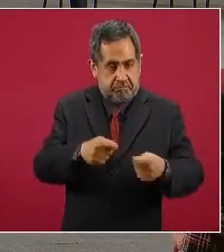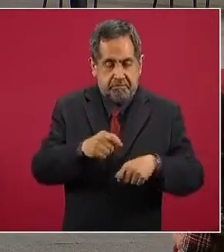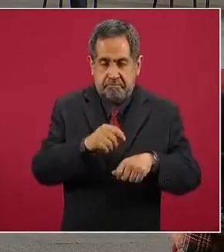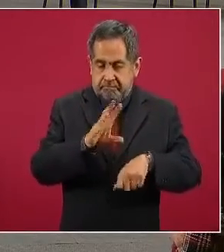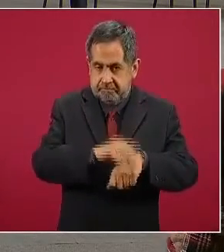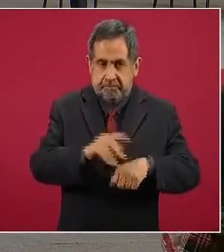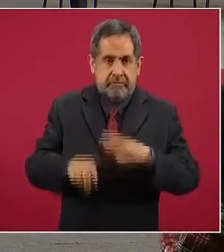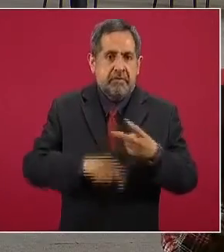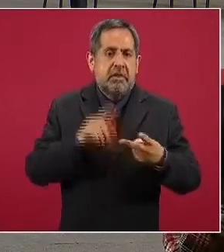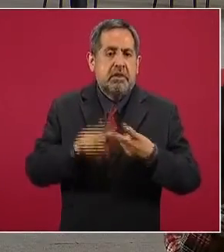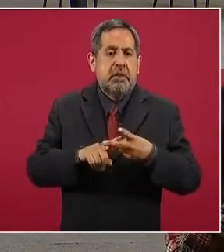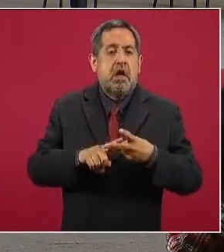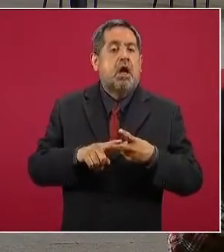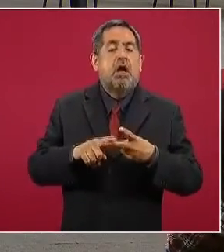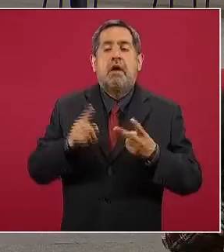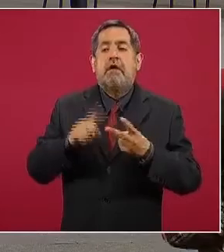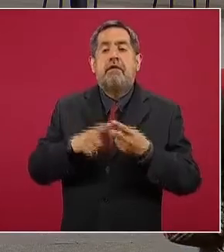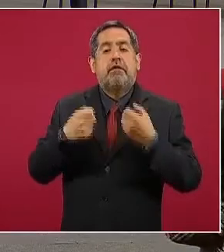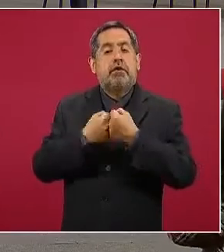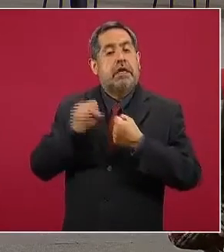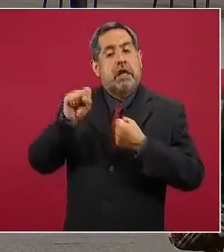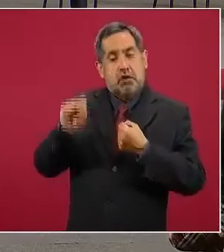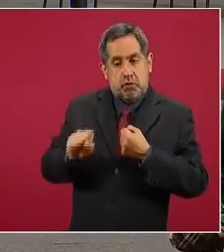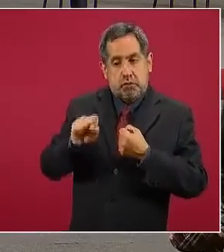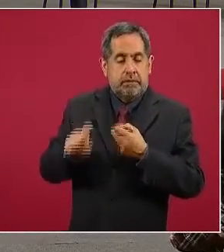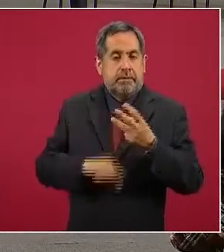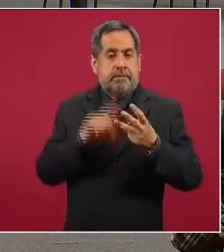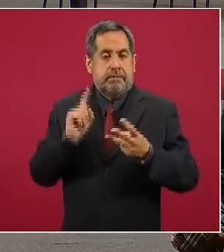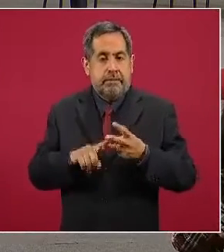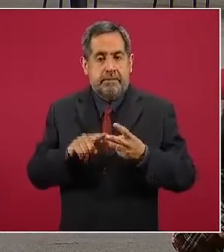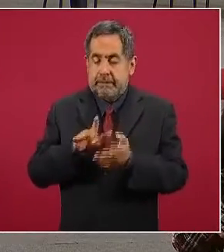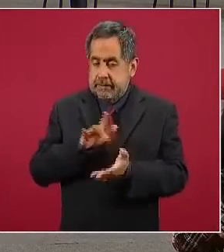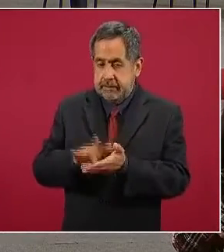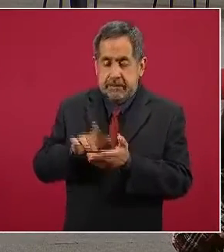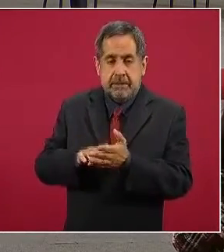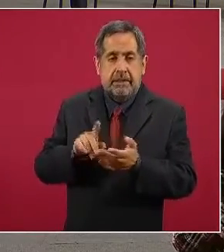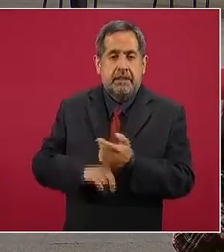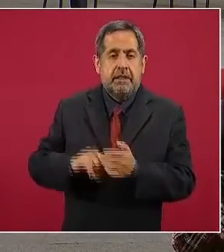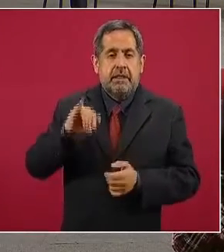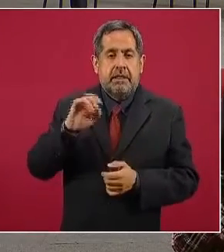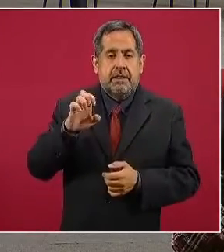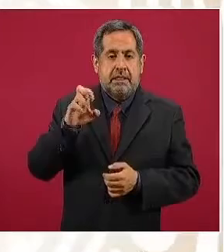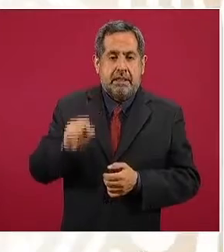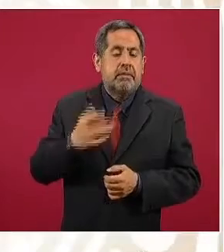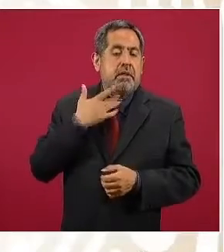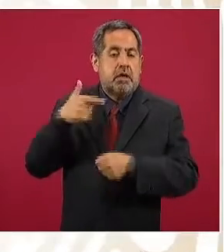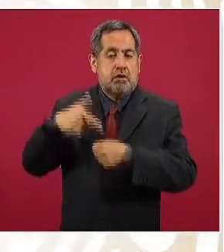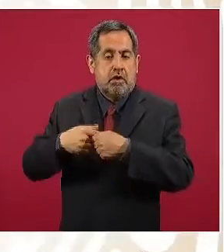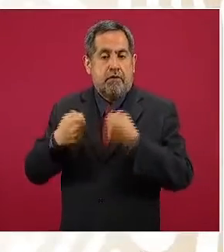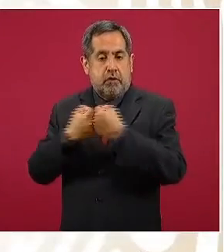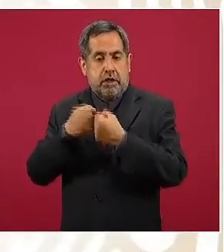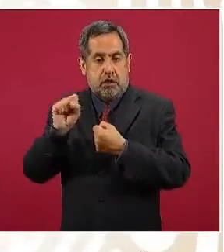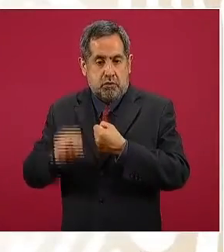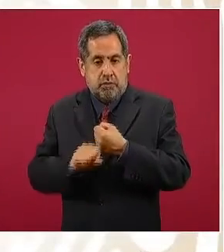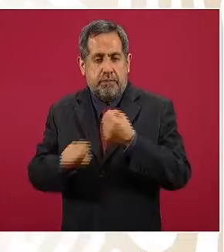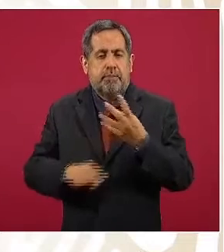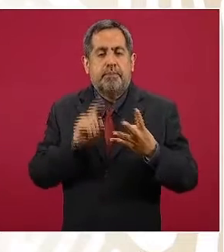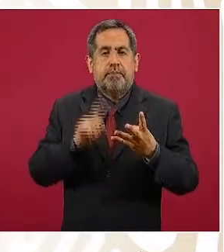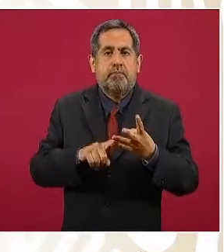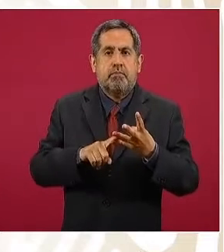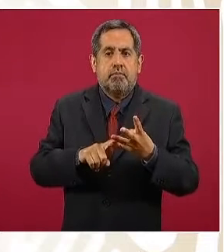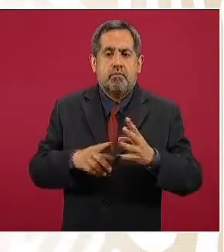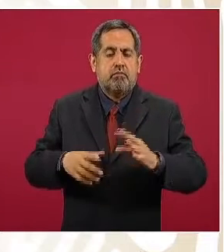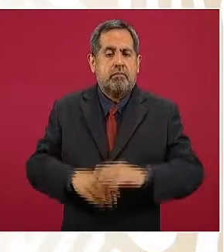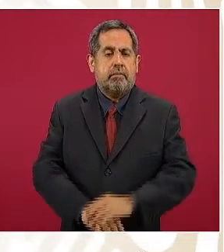de estímulos fiscales en la frontera sur. El tercero es el decreto de estímulos del IEPS de la gasolina en la frontera sur, y finalmente el cuarto